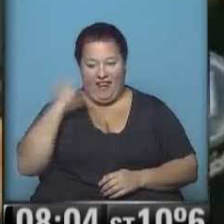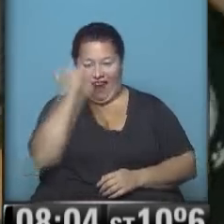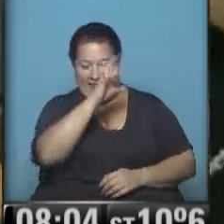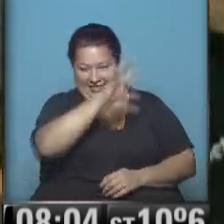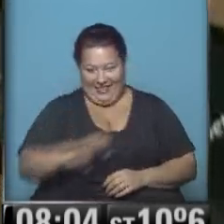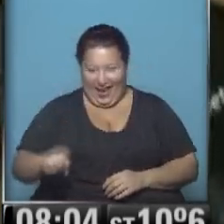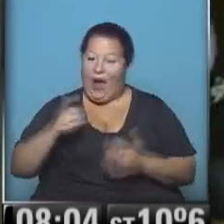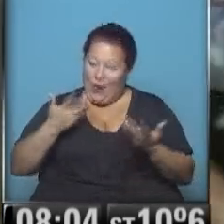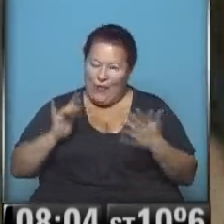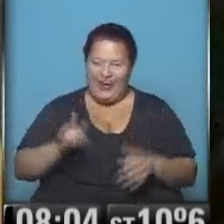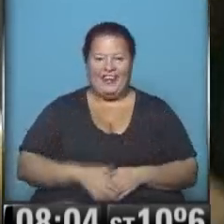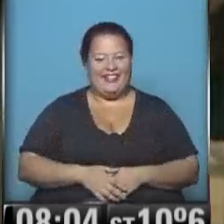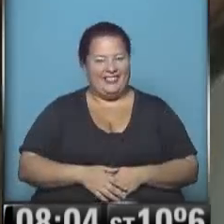que le traiga. Bueno. Siempre, siempre. Siempre es un bienvenido.